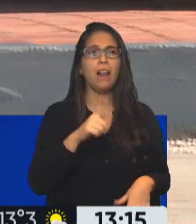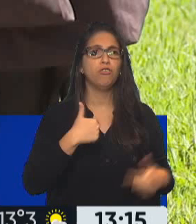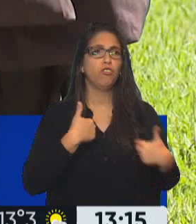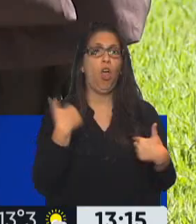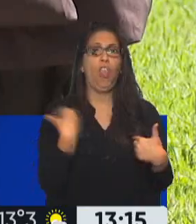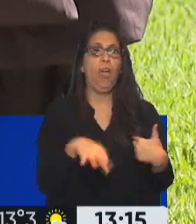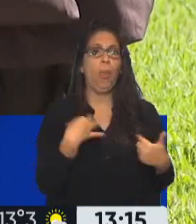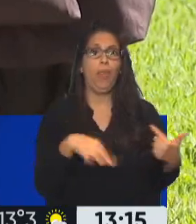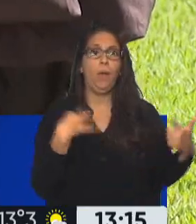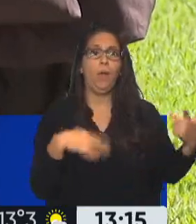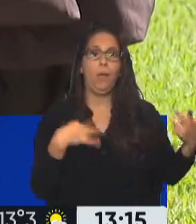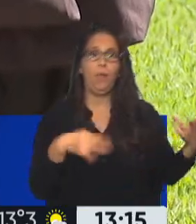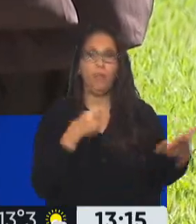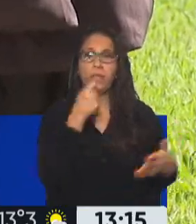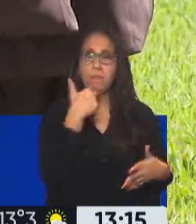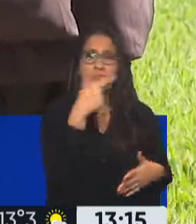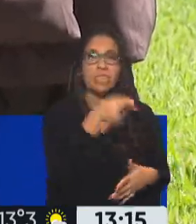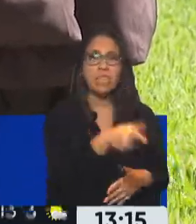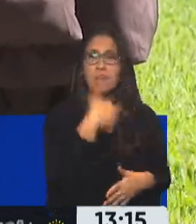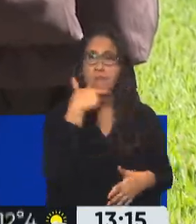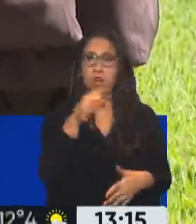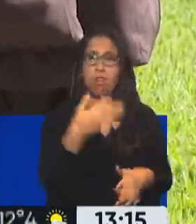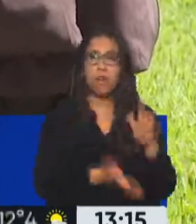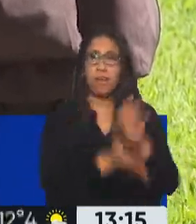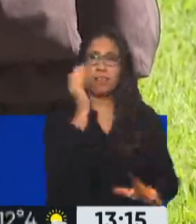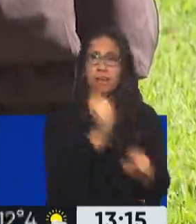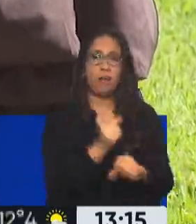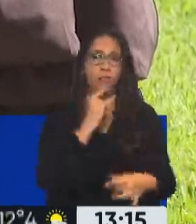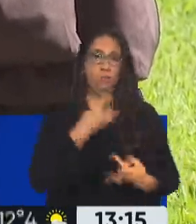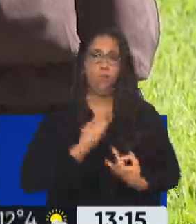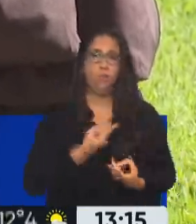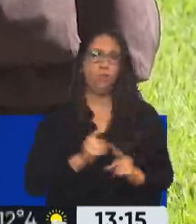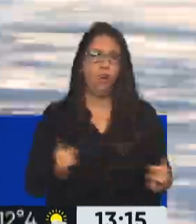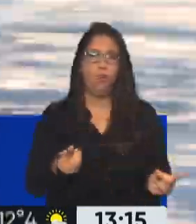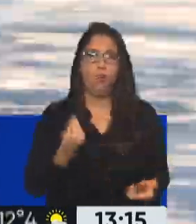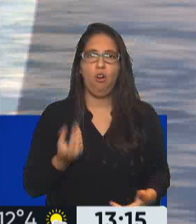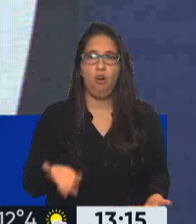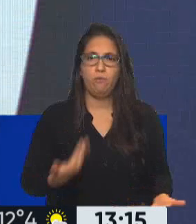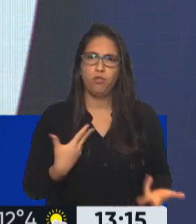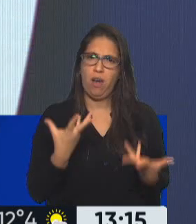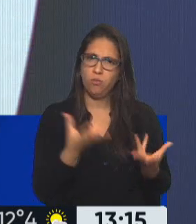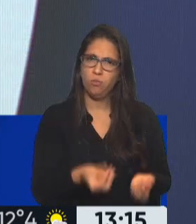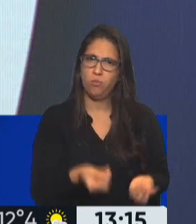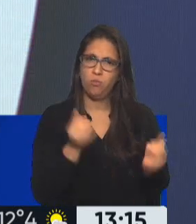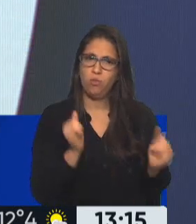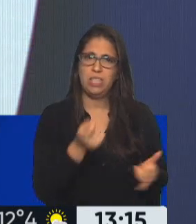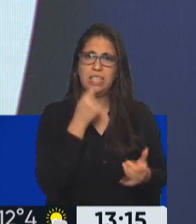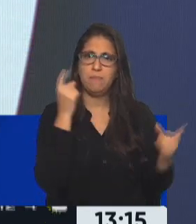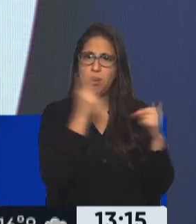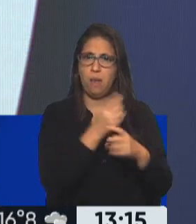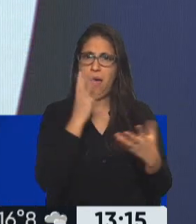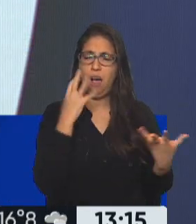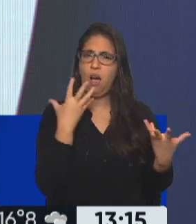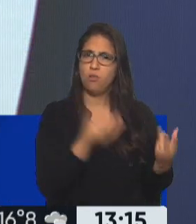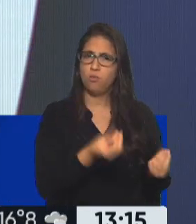cuidar a mis nietos si mi hija, si mi hijo tiene que salir a trabajar? O cómo no voy a ayudarlos si están en algún problema, por